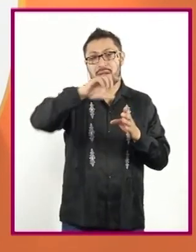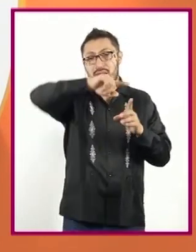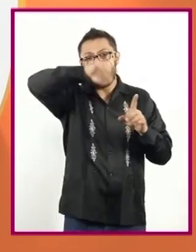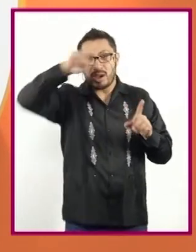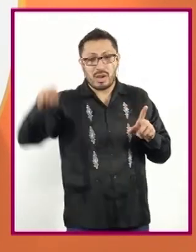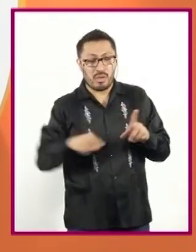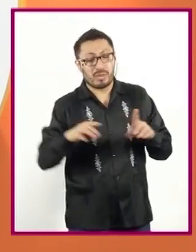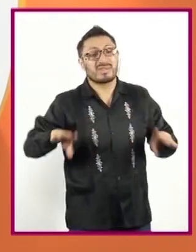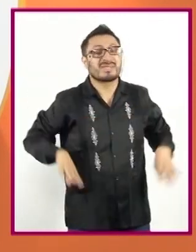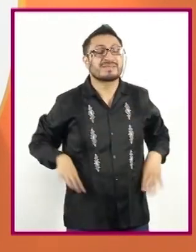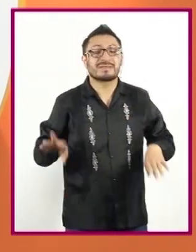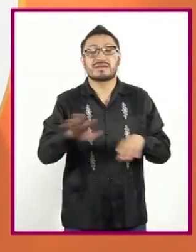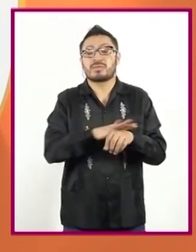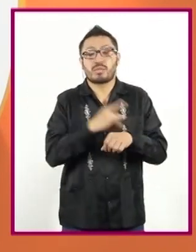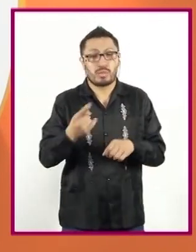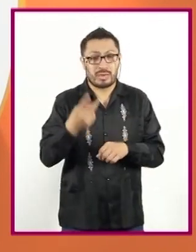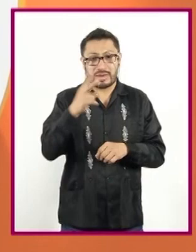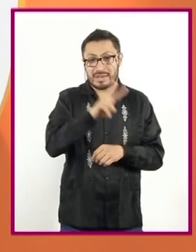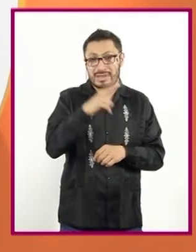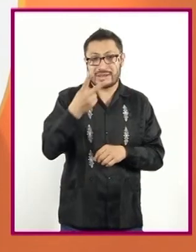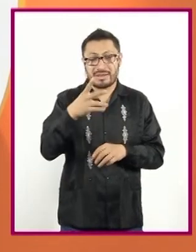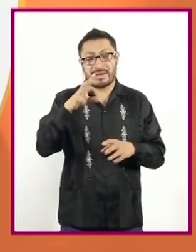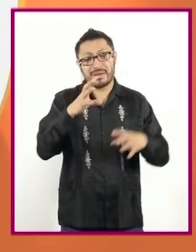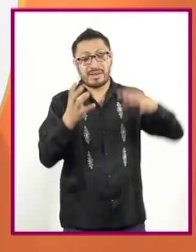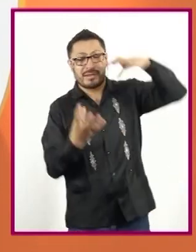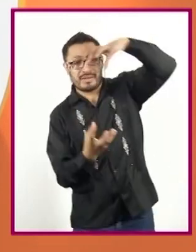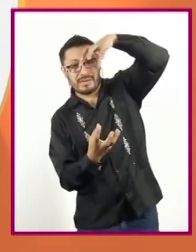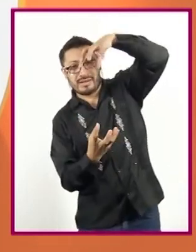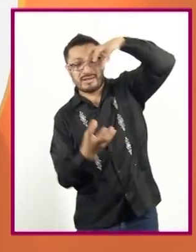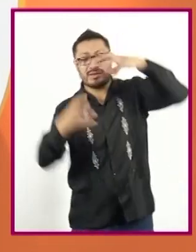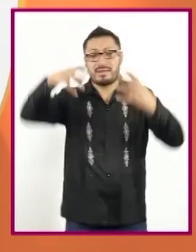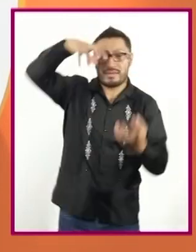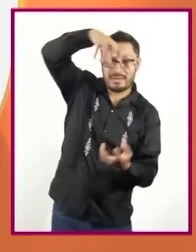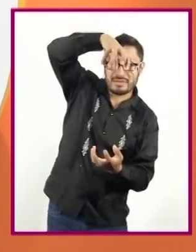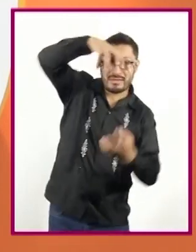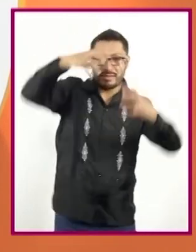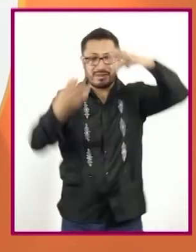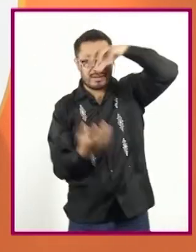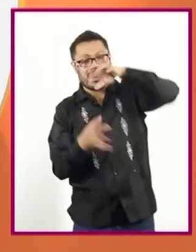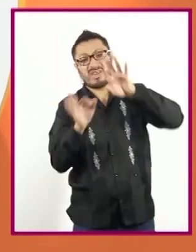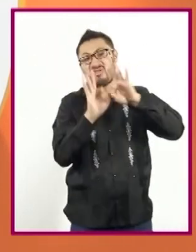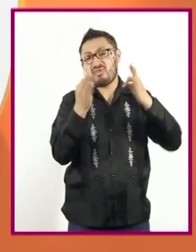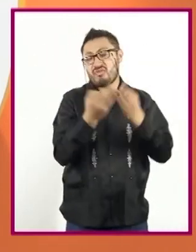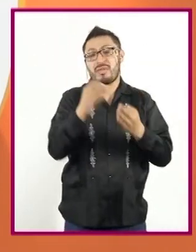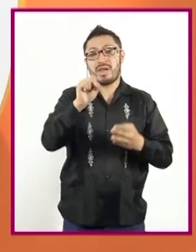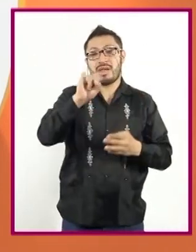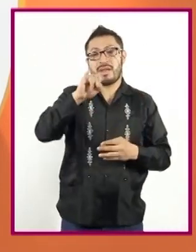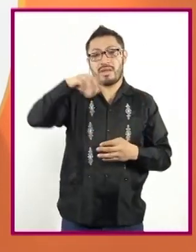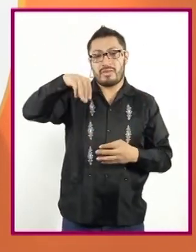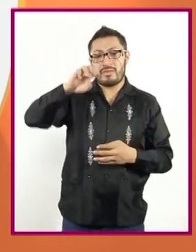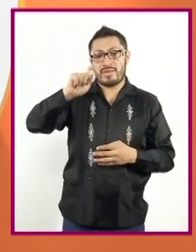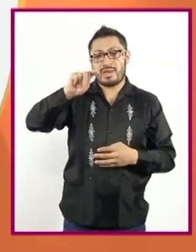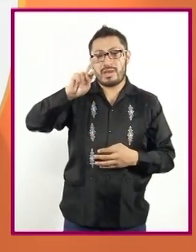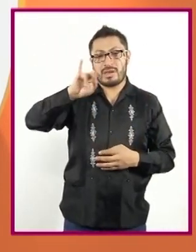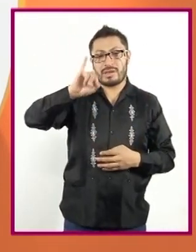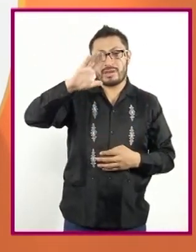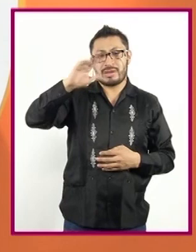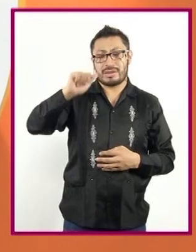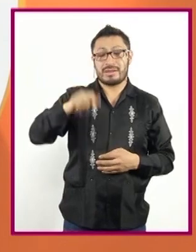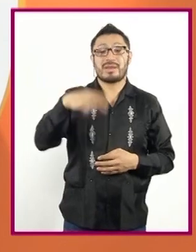caracterizan porque ambas abren en sentidos contrarios de forma simétrica. Su nombre es